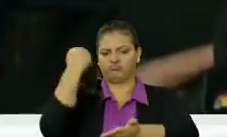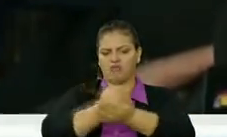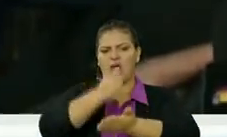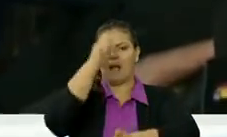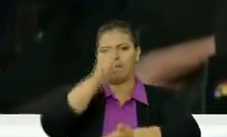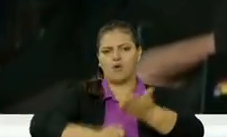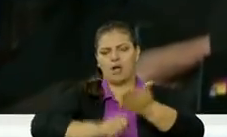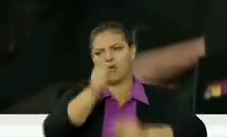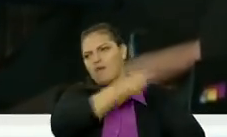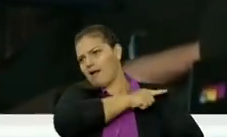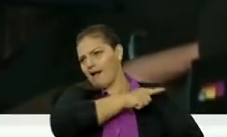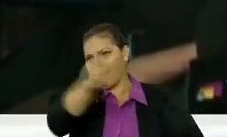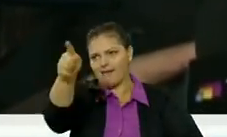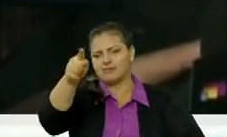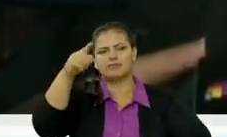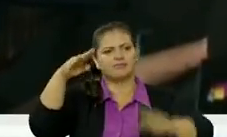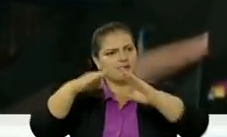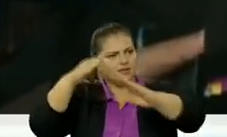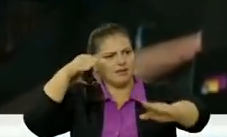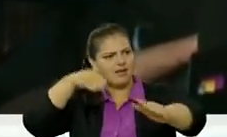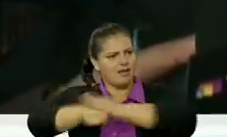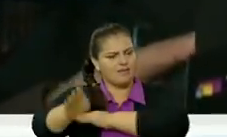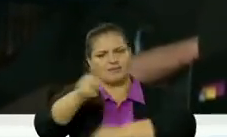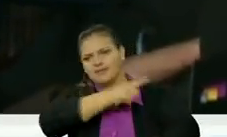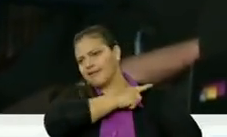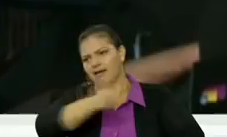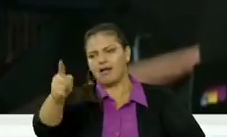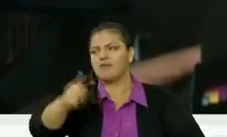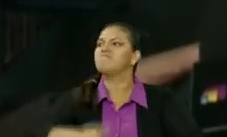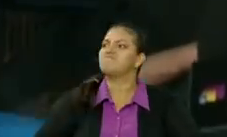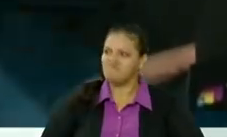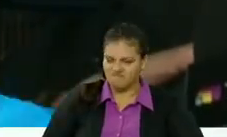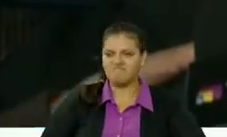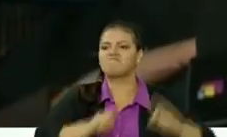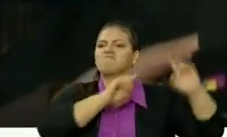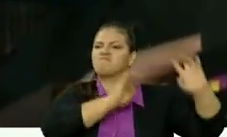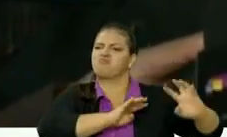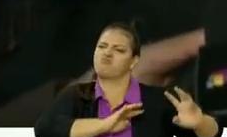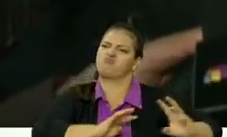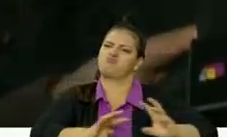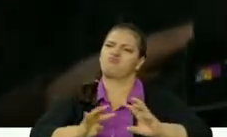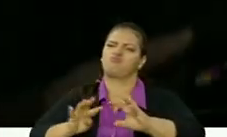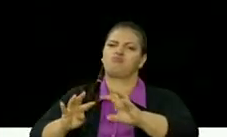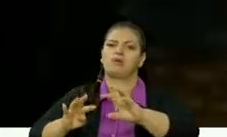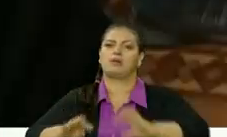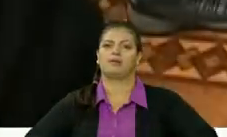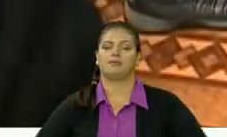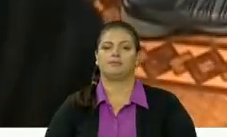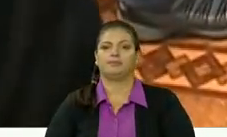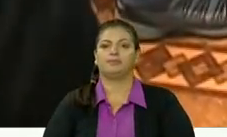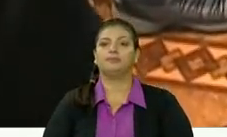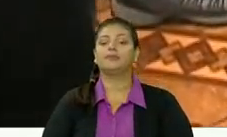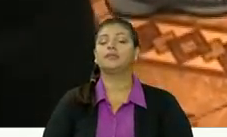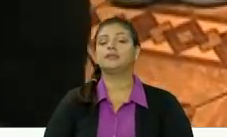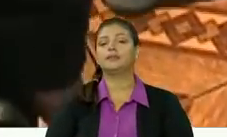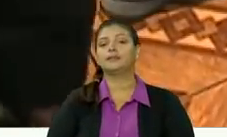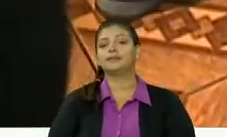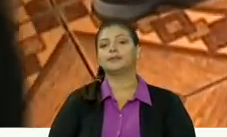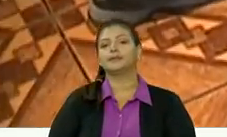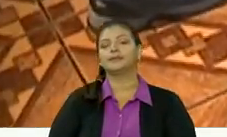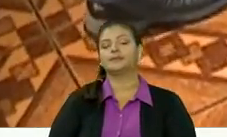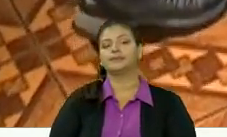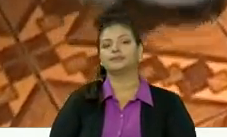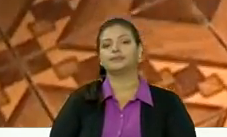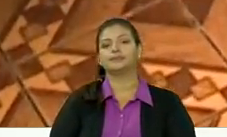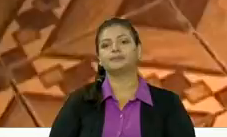a particulares que tenían sus vehículos como taxis ejecutivos. La supuesta banda dirigida por